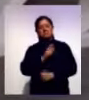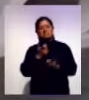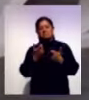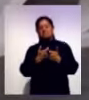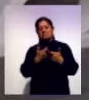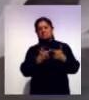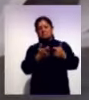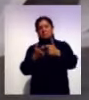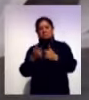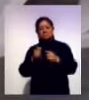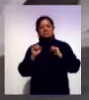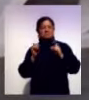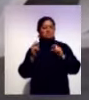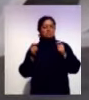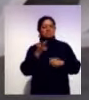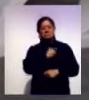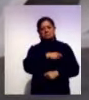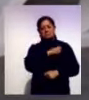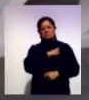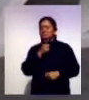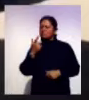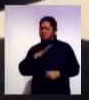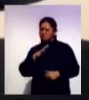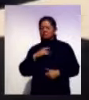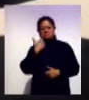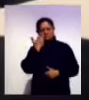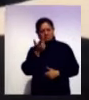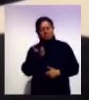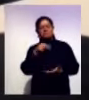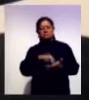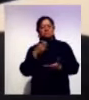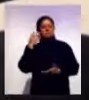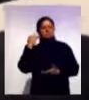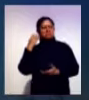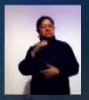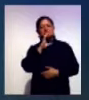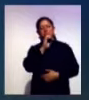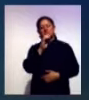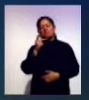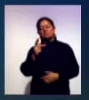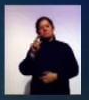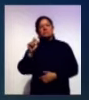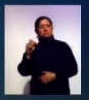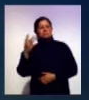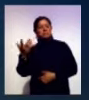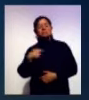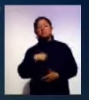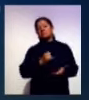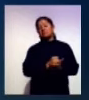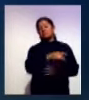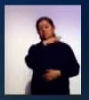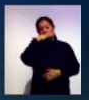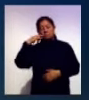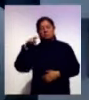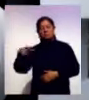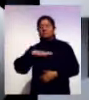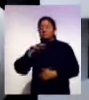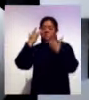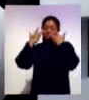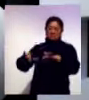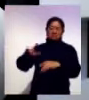a organizar la conferencia de las Naciones Unidas sobre el cambio climático, COP25, tras la decisión de Chile de renunciar como anfitrión del